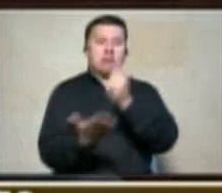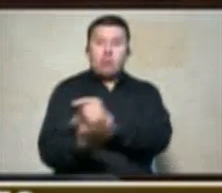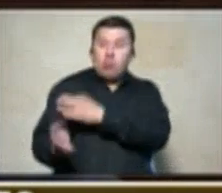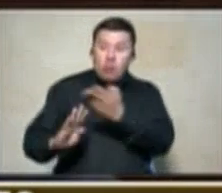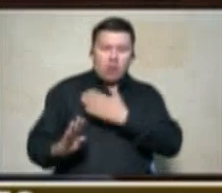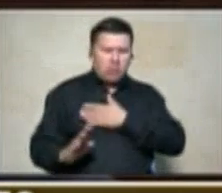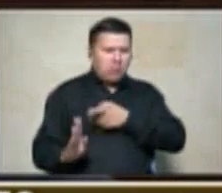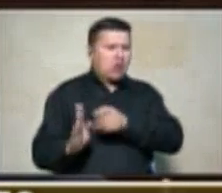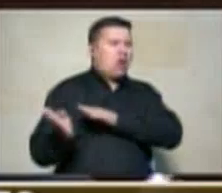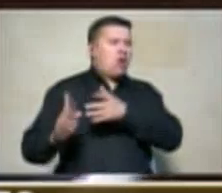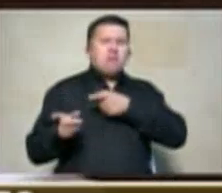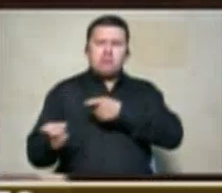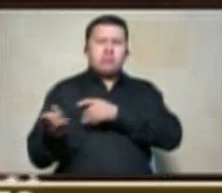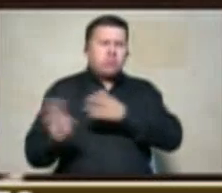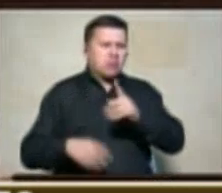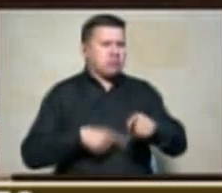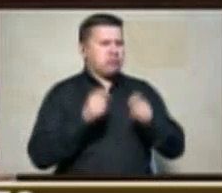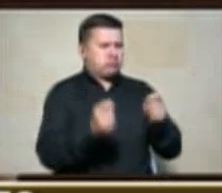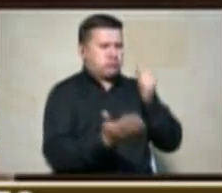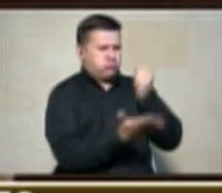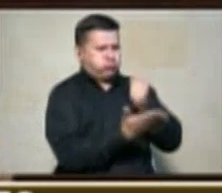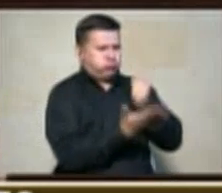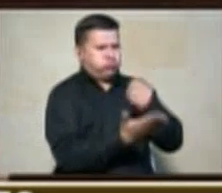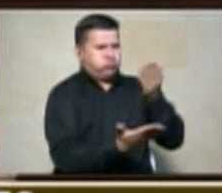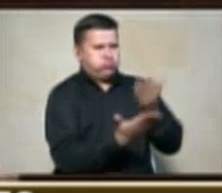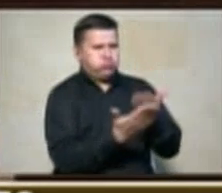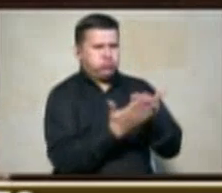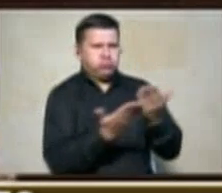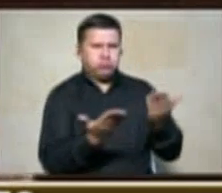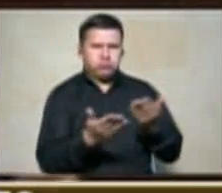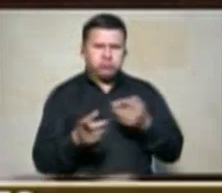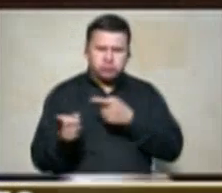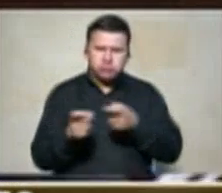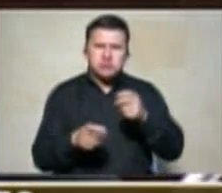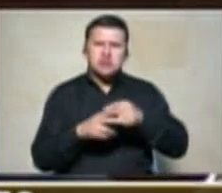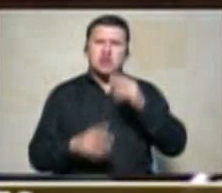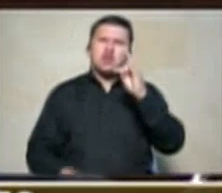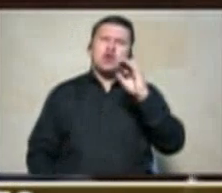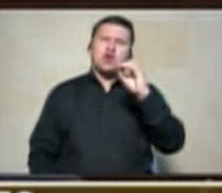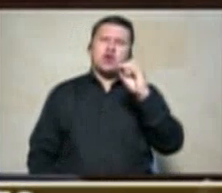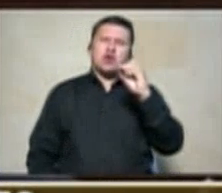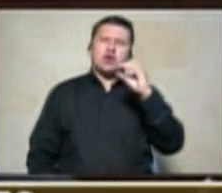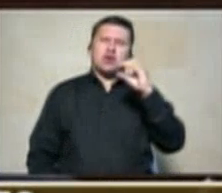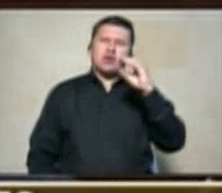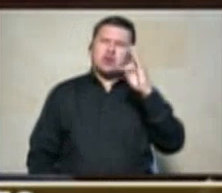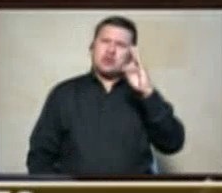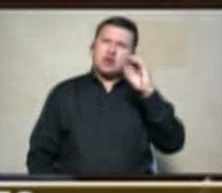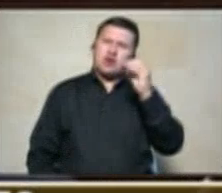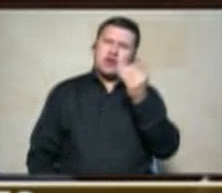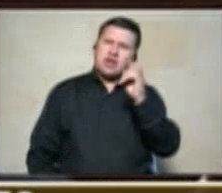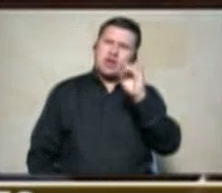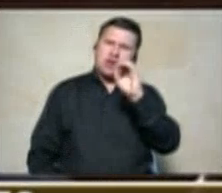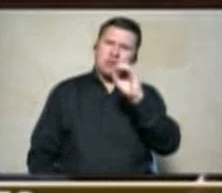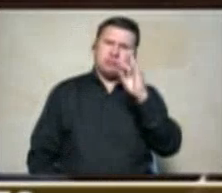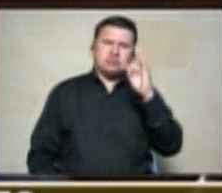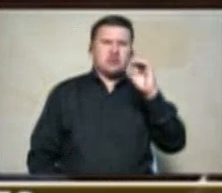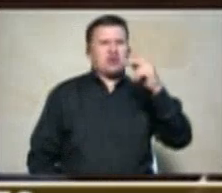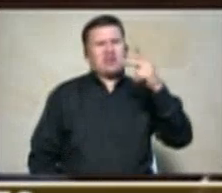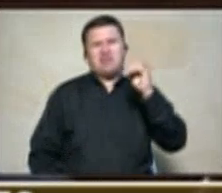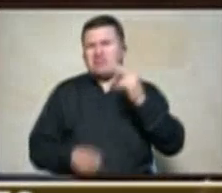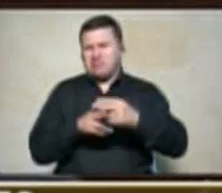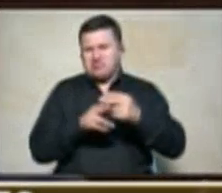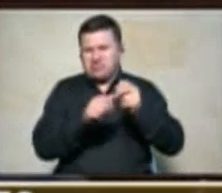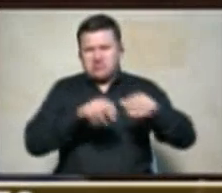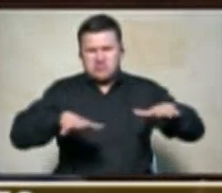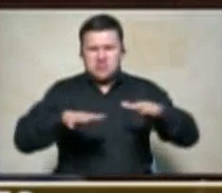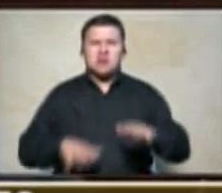masacre de Tokio, ocurrida en 1995. Entonces yo pido que el análisis sea riguroso y que esta audiencia le